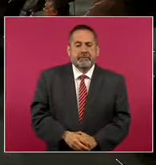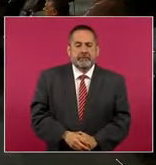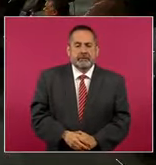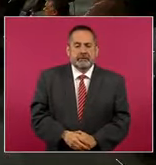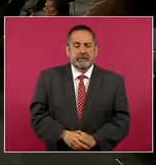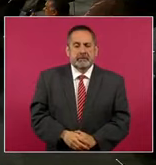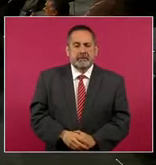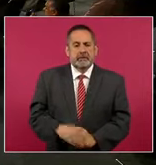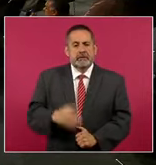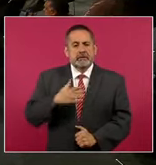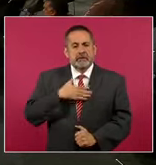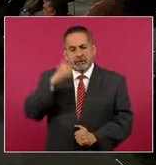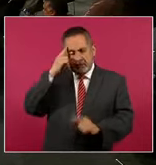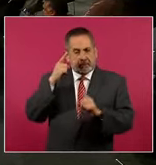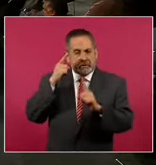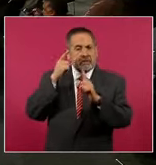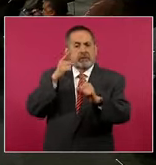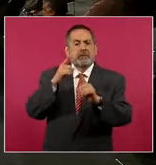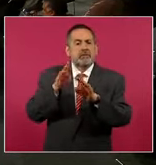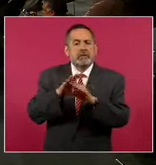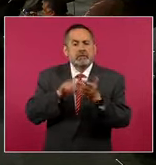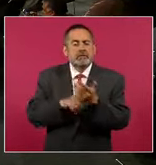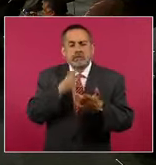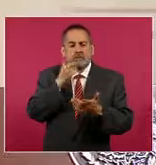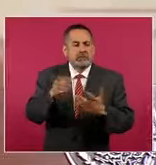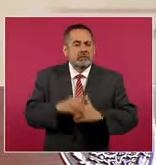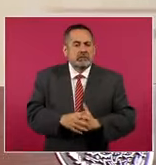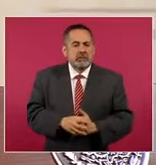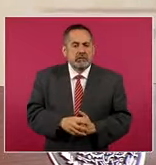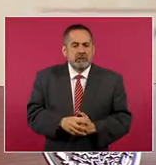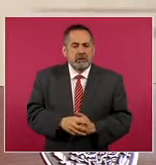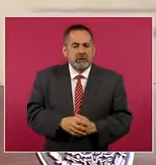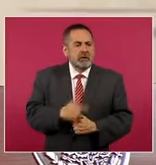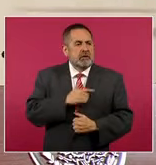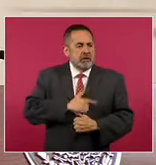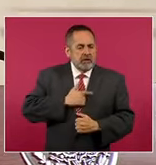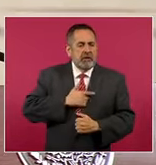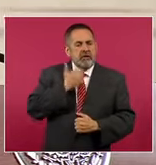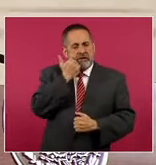Nuestro propósito, es decir, nos gustaría,